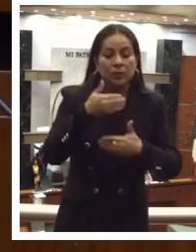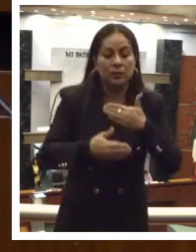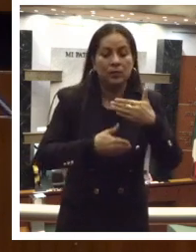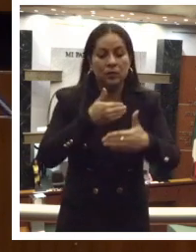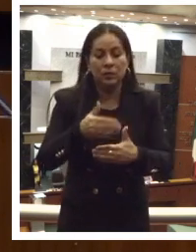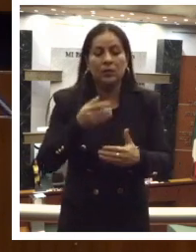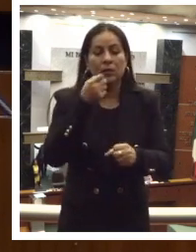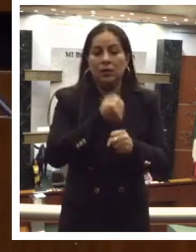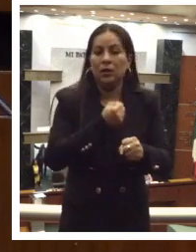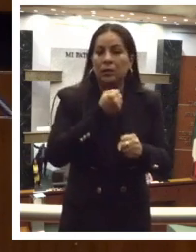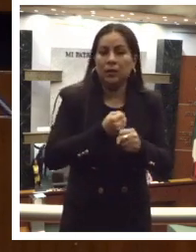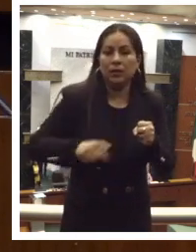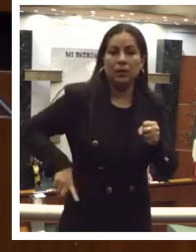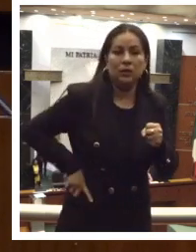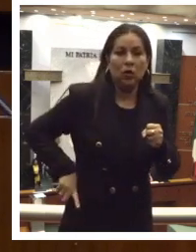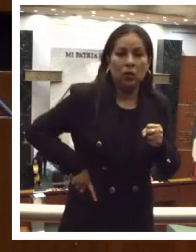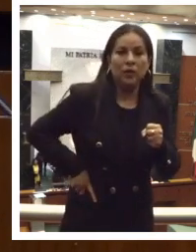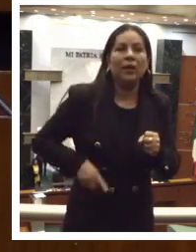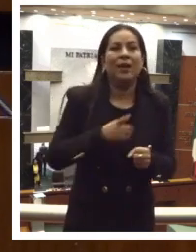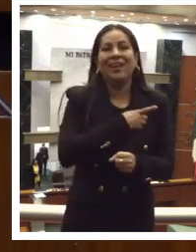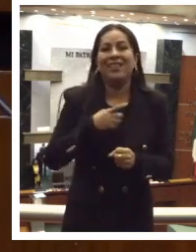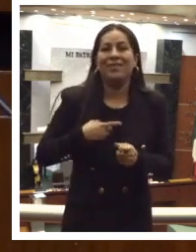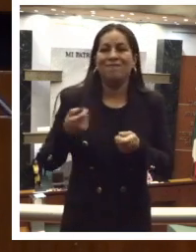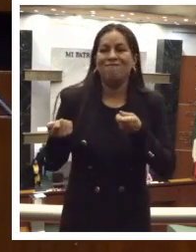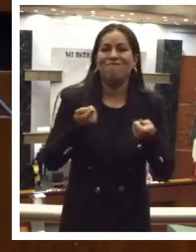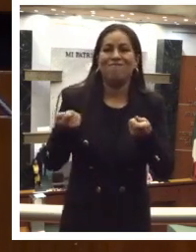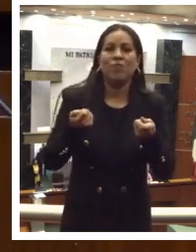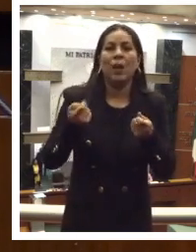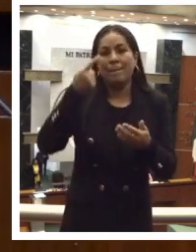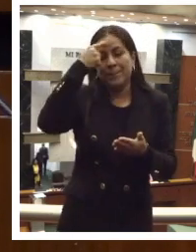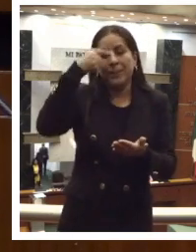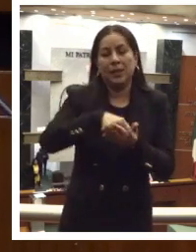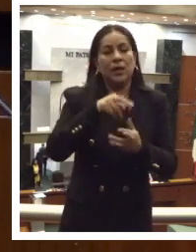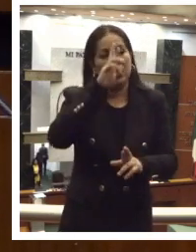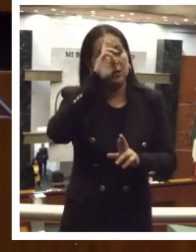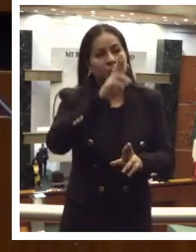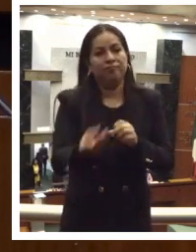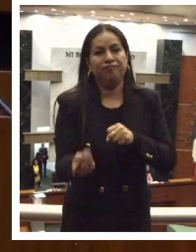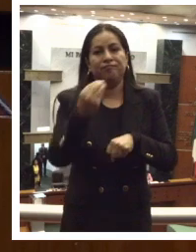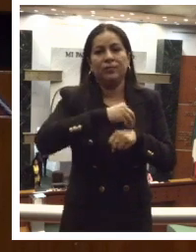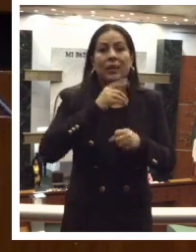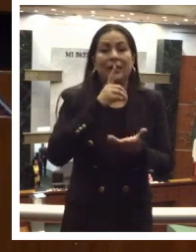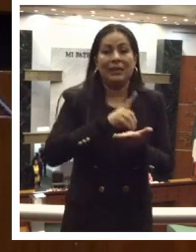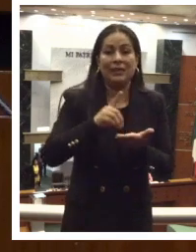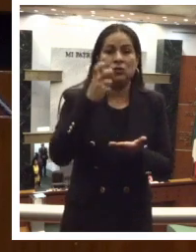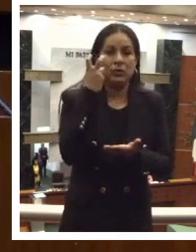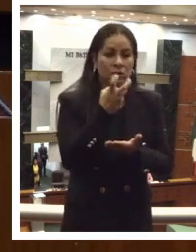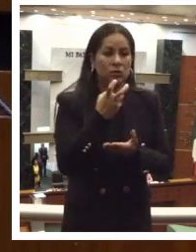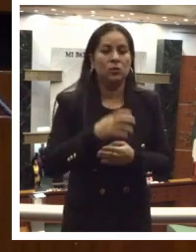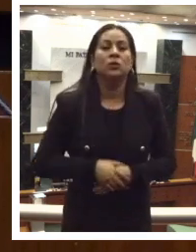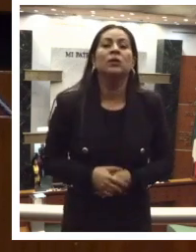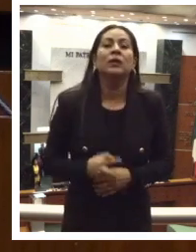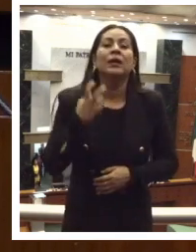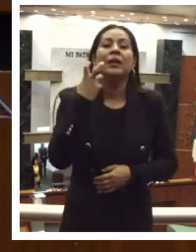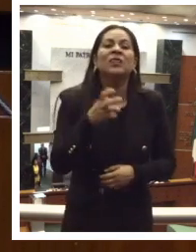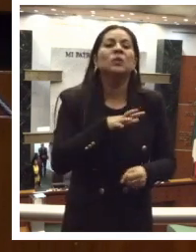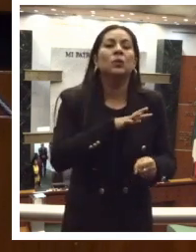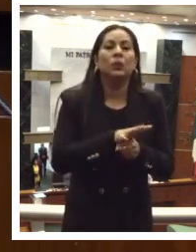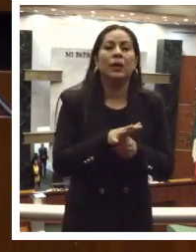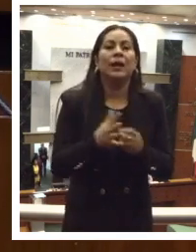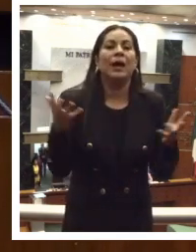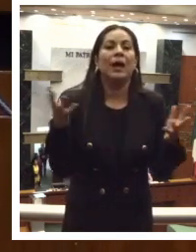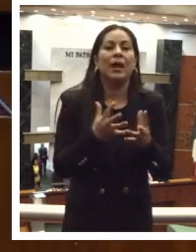procedimientos y prácticas gubernamentales deben ajustarse para respetar e implementar estos derechos. Esto incluye